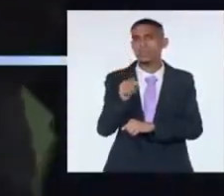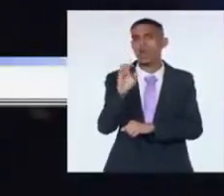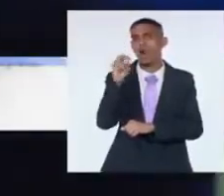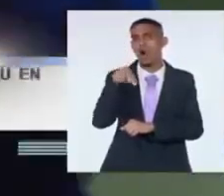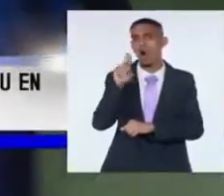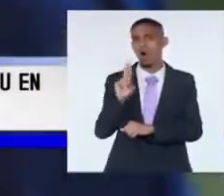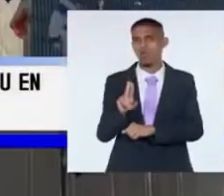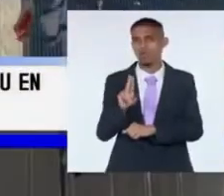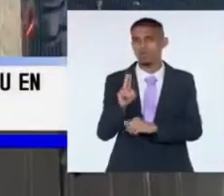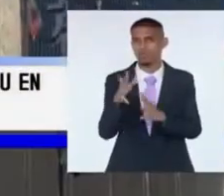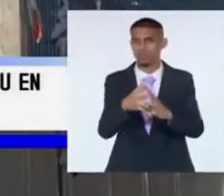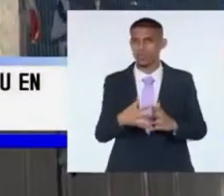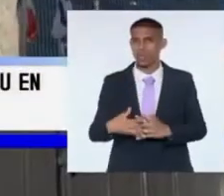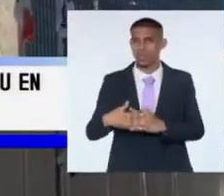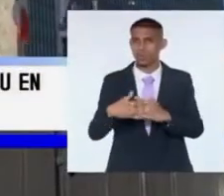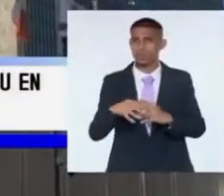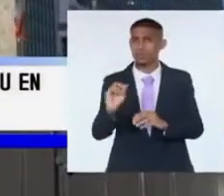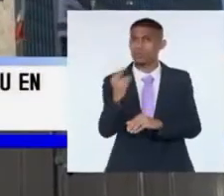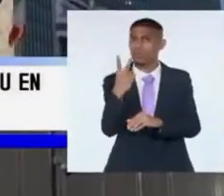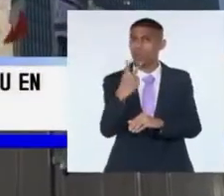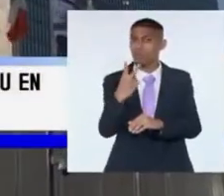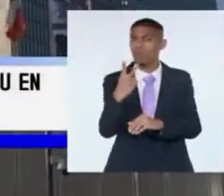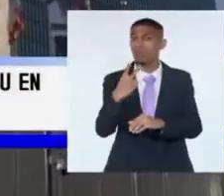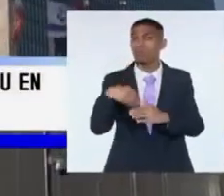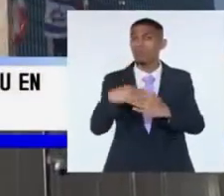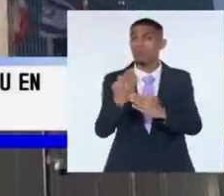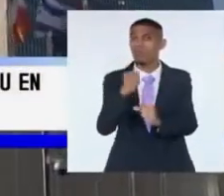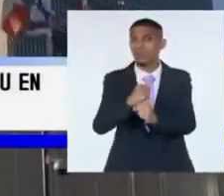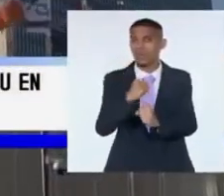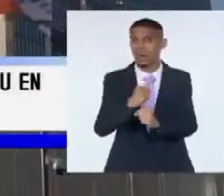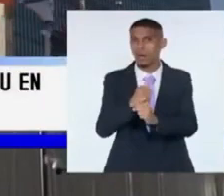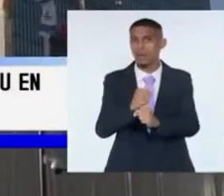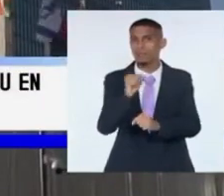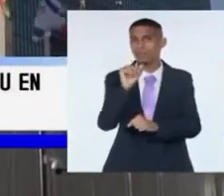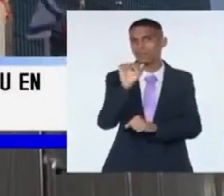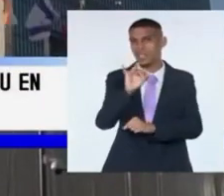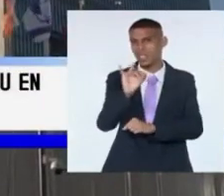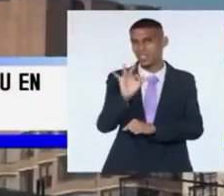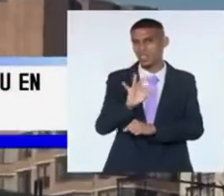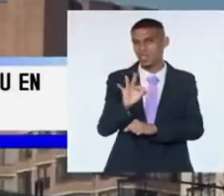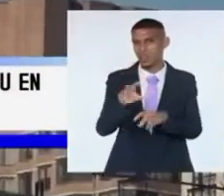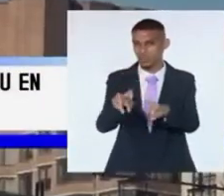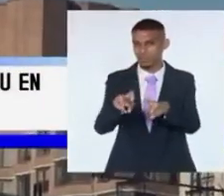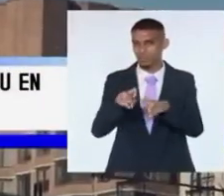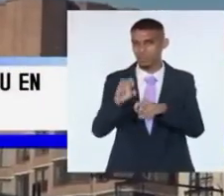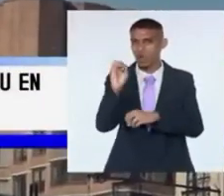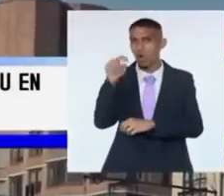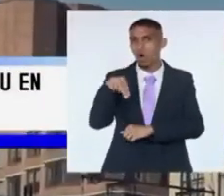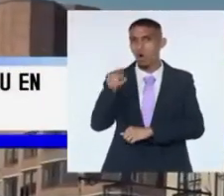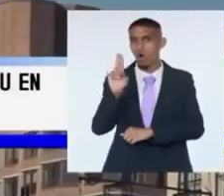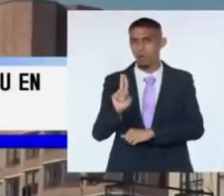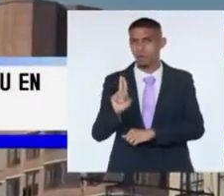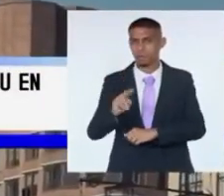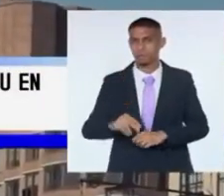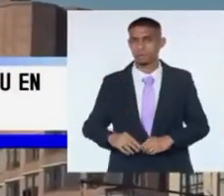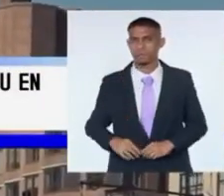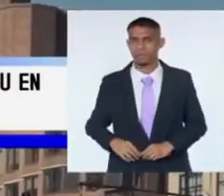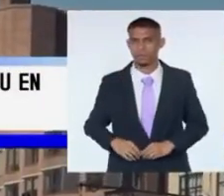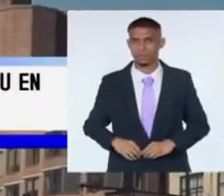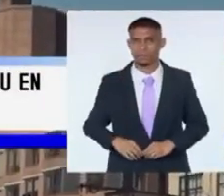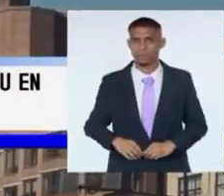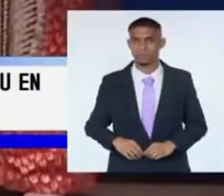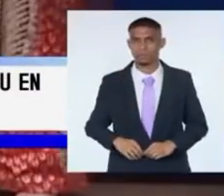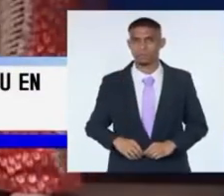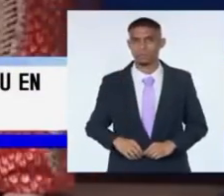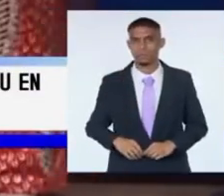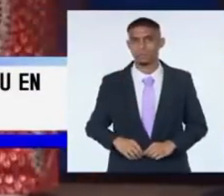iniciar su segundo día de trabajo en el segmento de alto nivel del 78 período de sesiones de la asamblea general de la Organización de